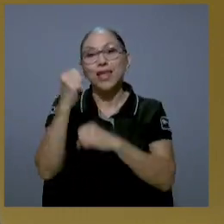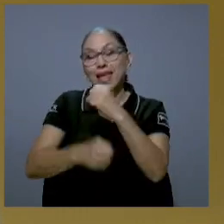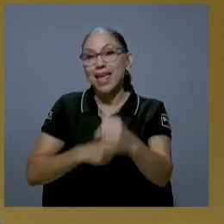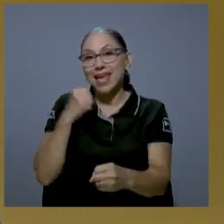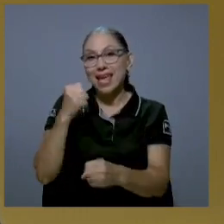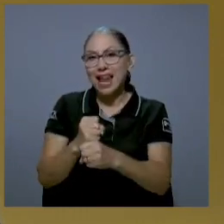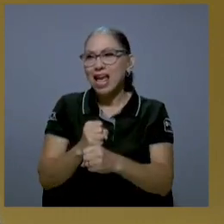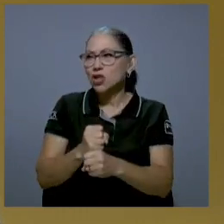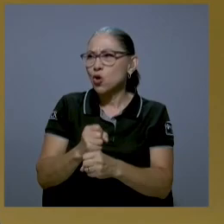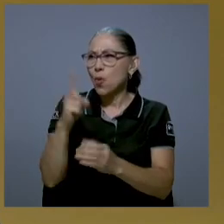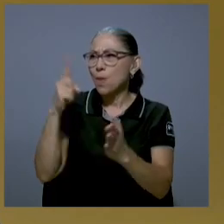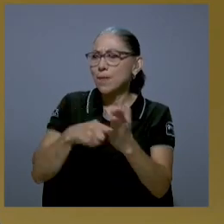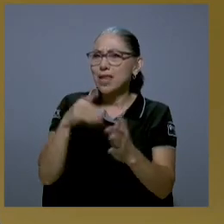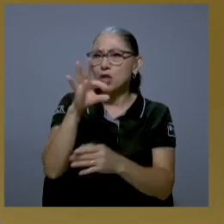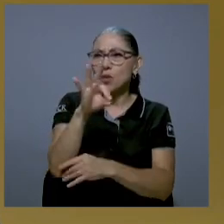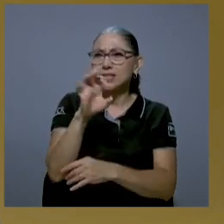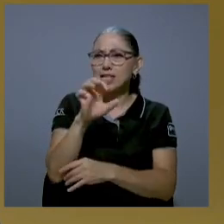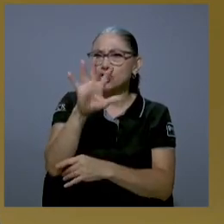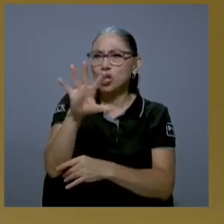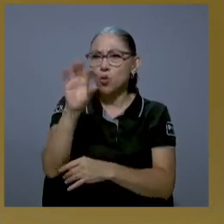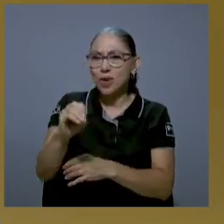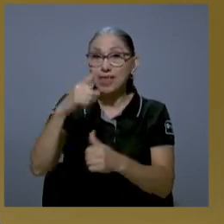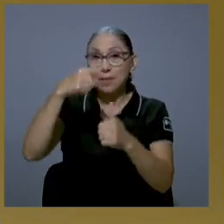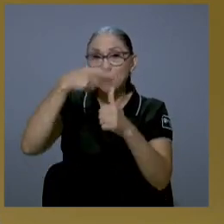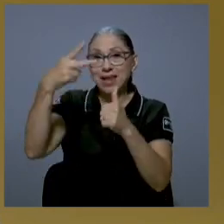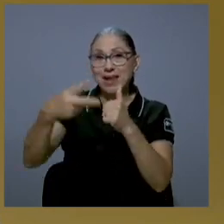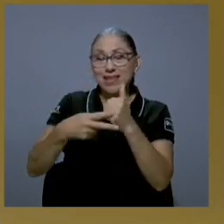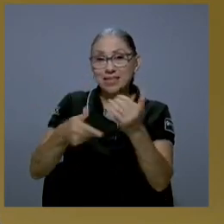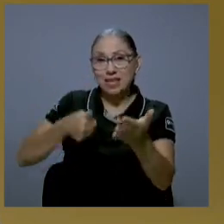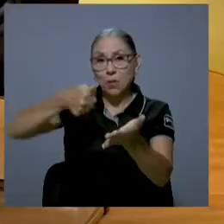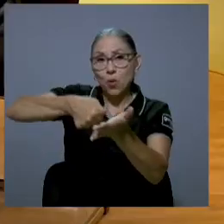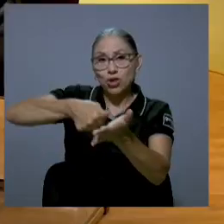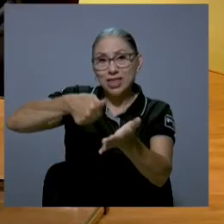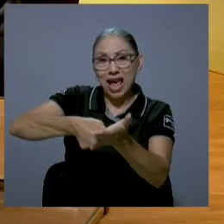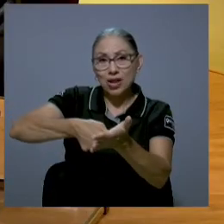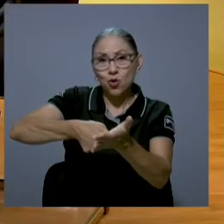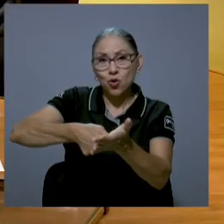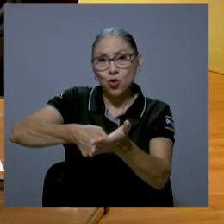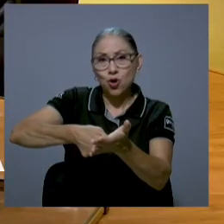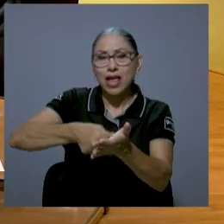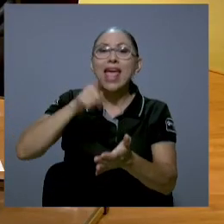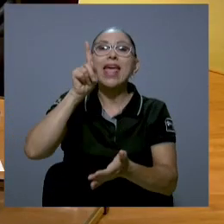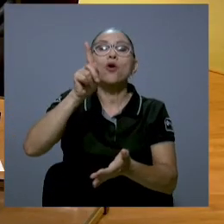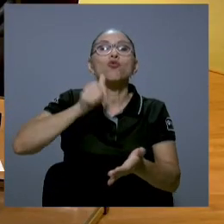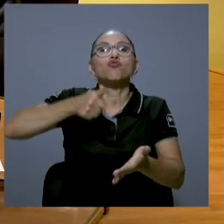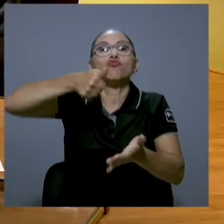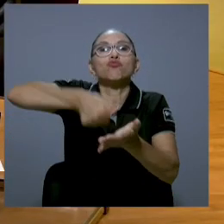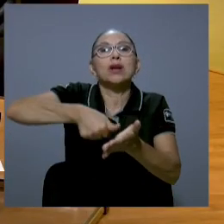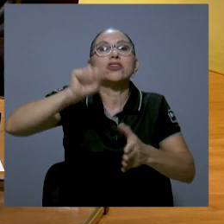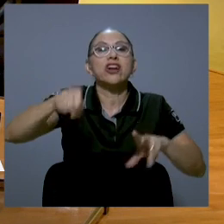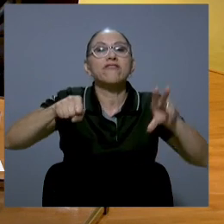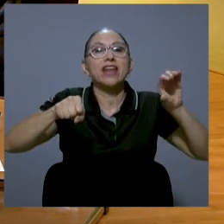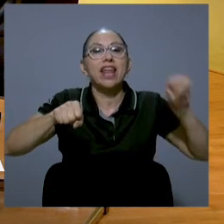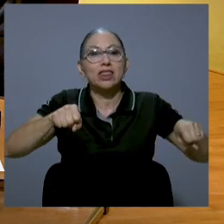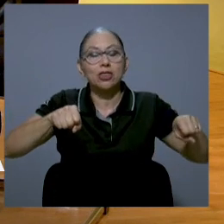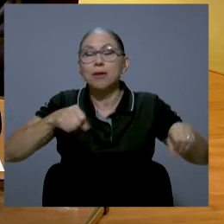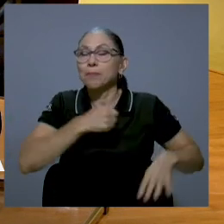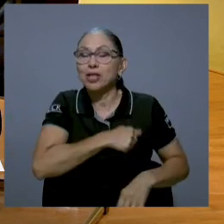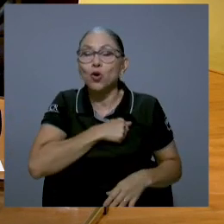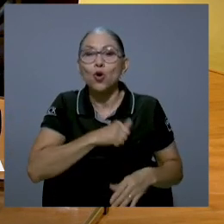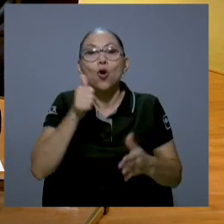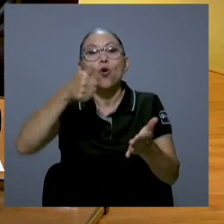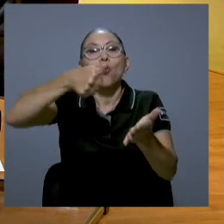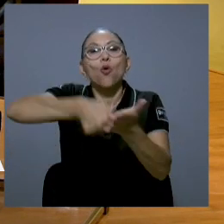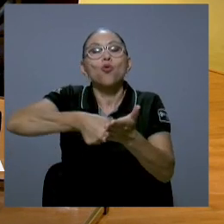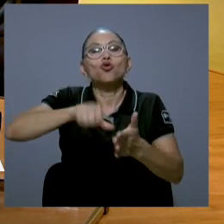50 votaron por primera vez cuando hubo un referendo. Un referendo que convocó